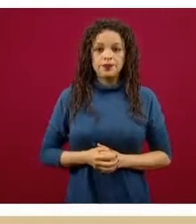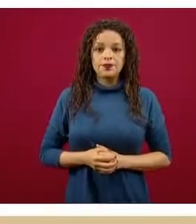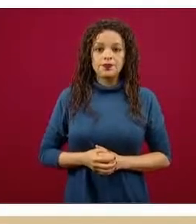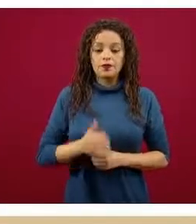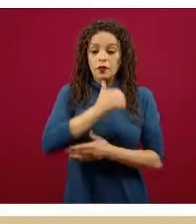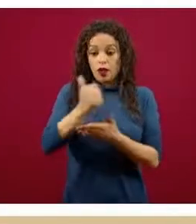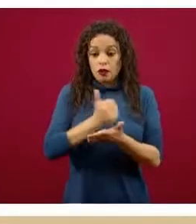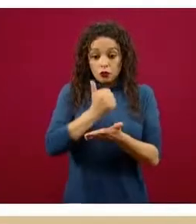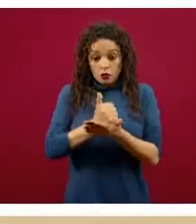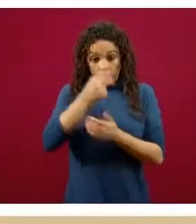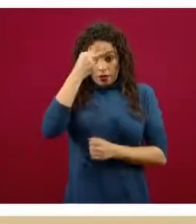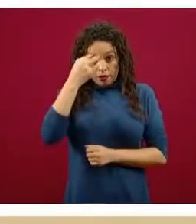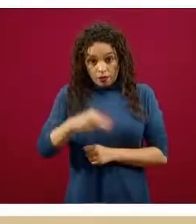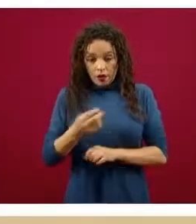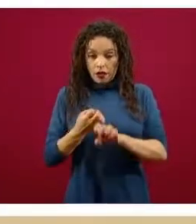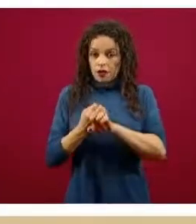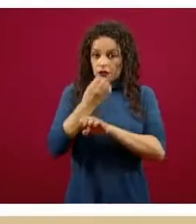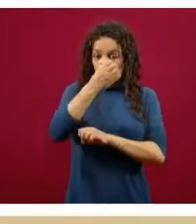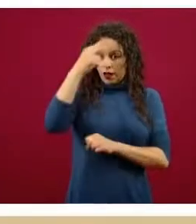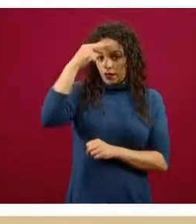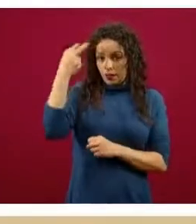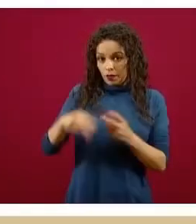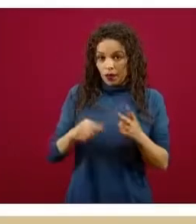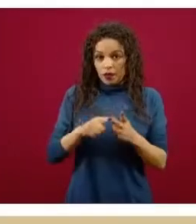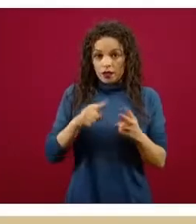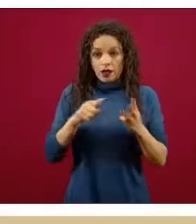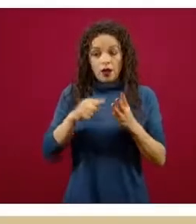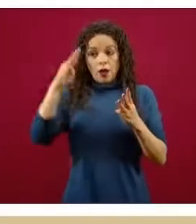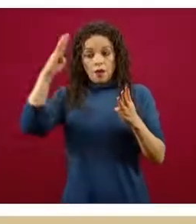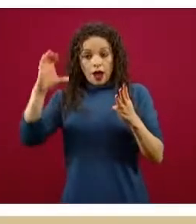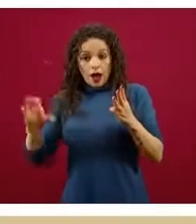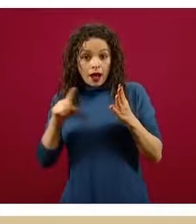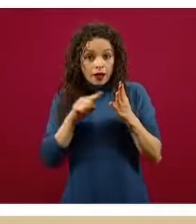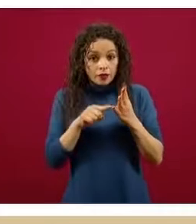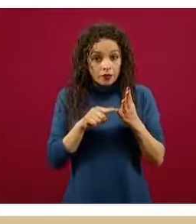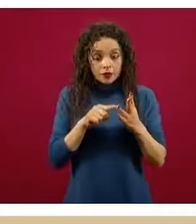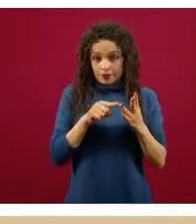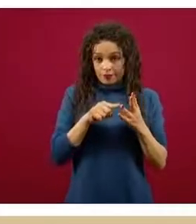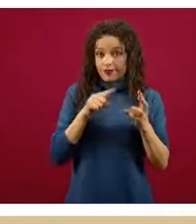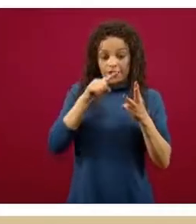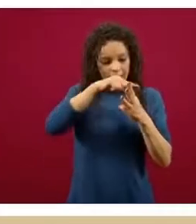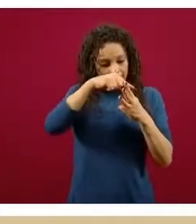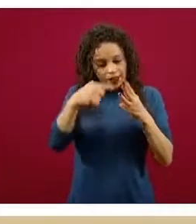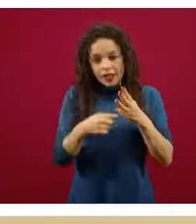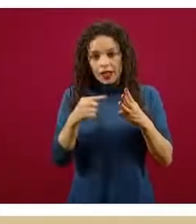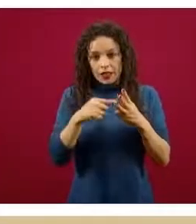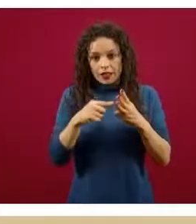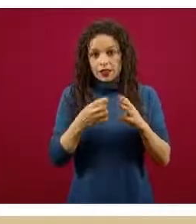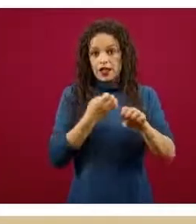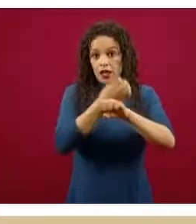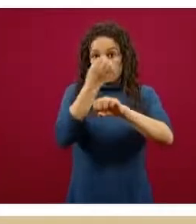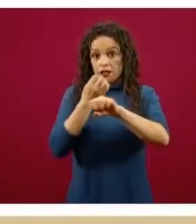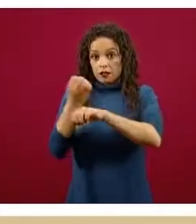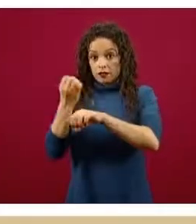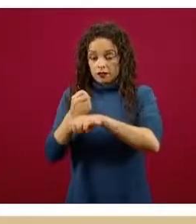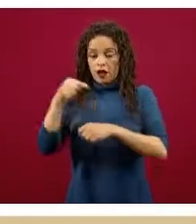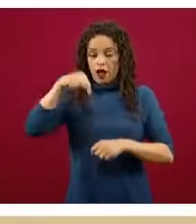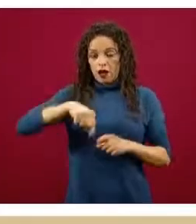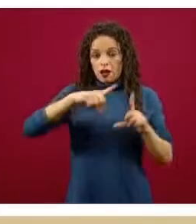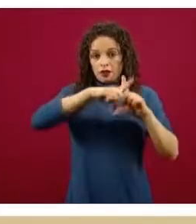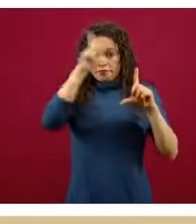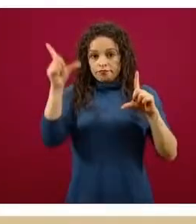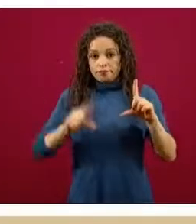La Ciudad de México, el Estado de México y el Estado de Baja California son los tres entidades federativas de nuestro país